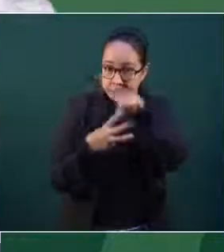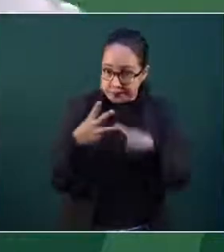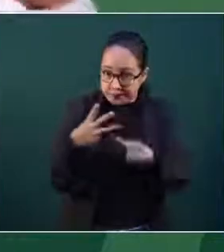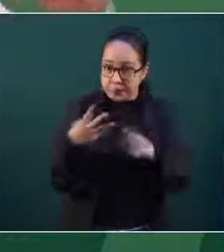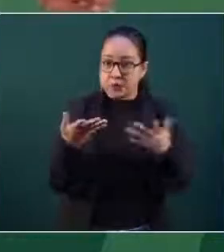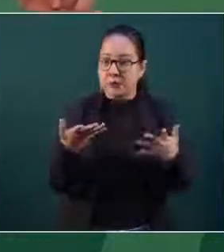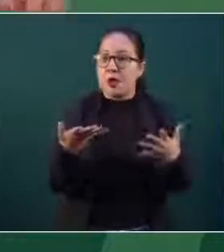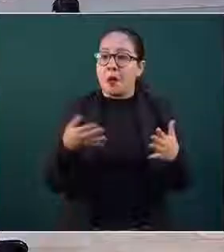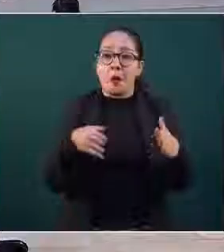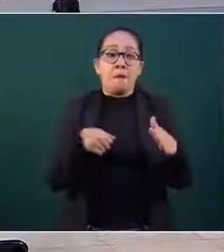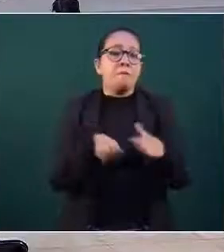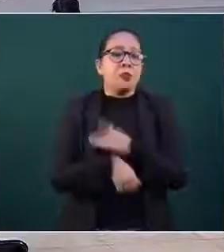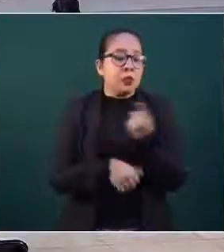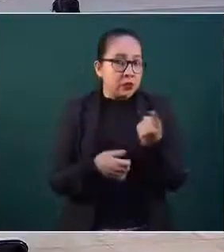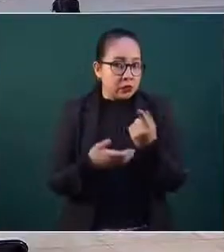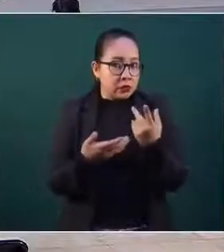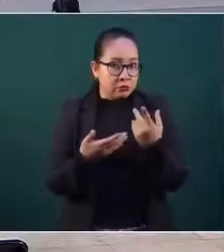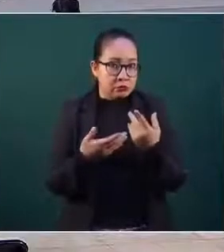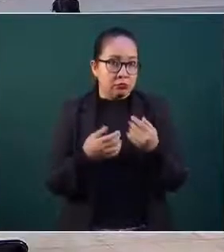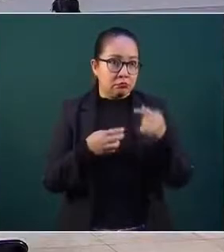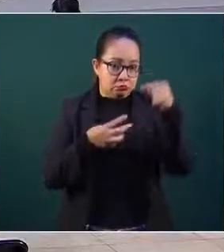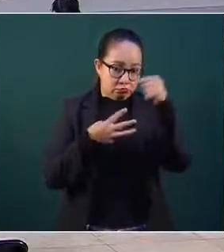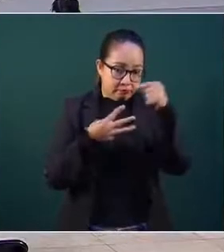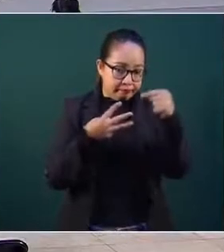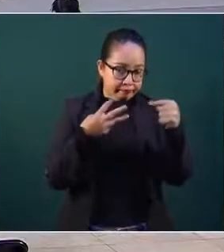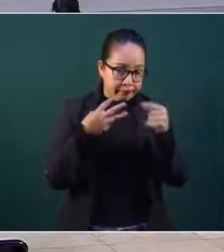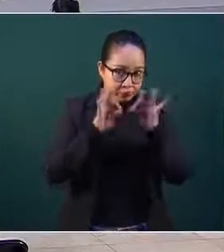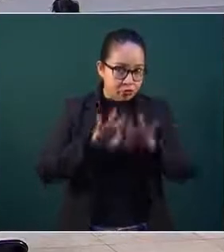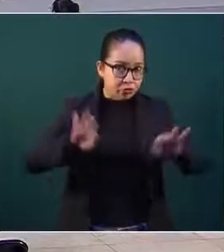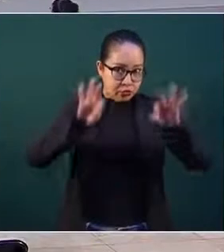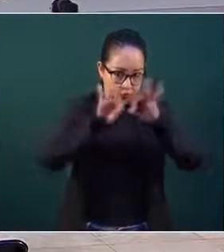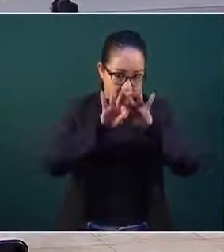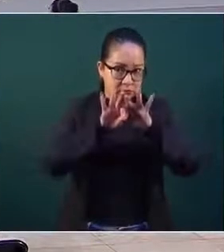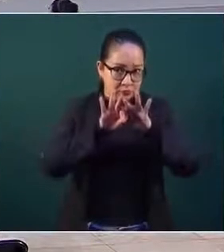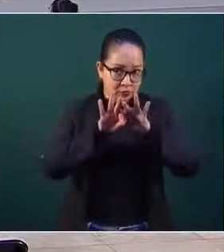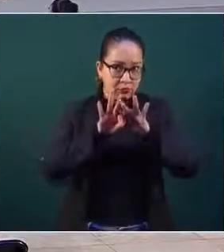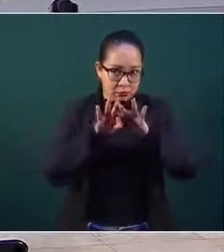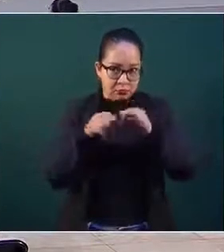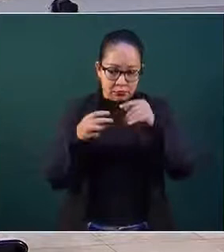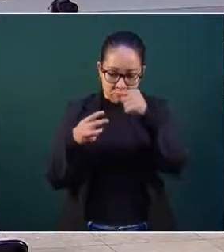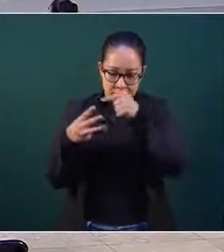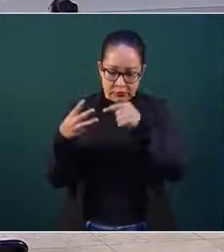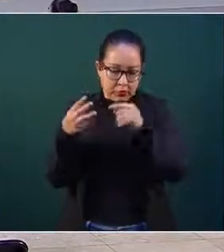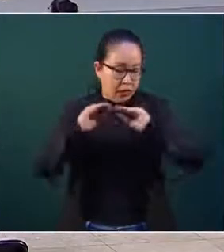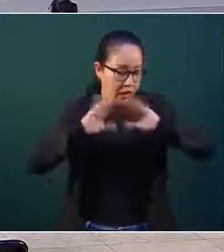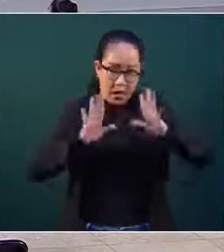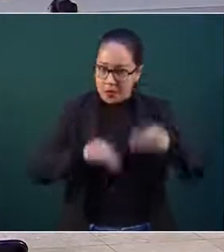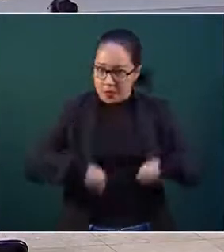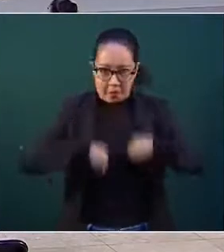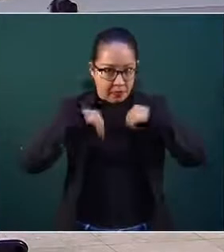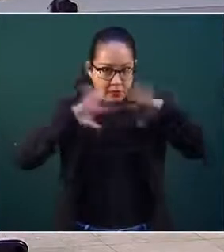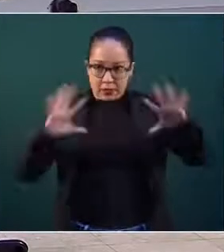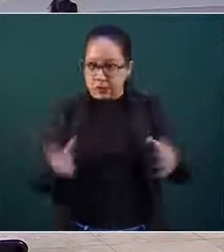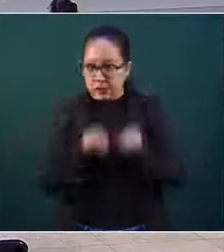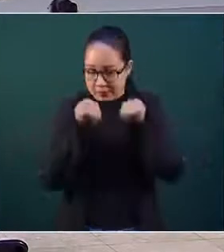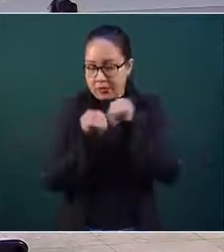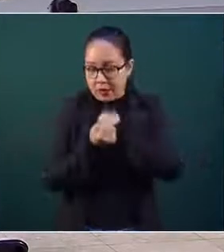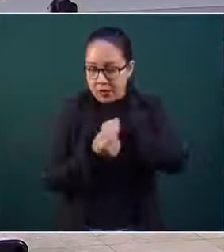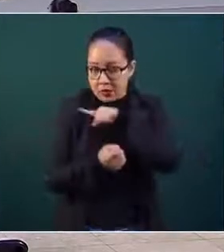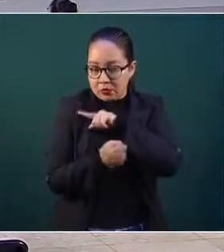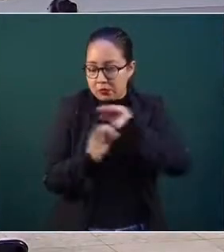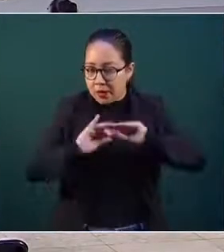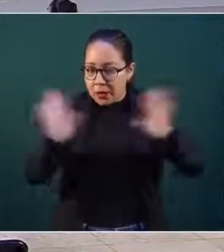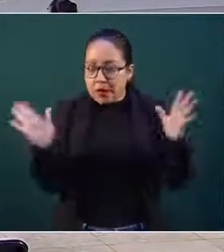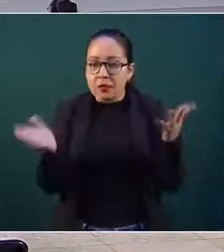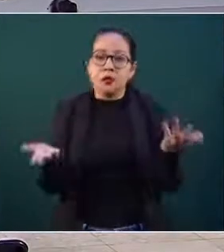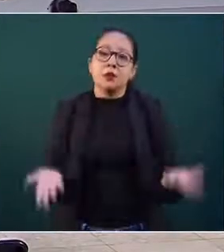porque todo es importante. Claro, lo más importante es salvar vidas, es la salud, pero